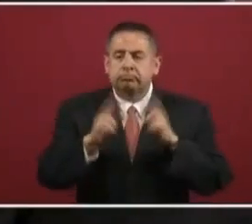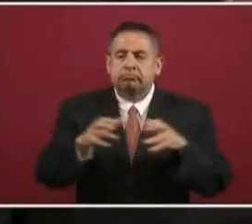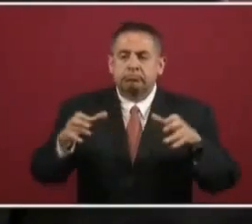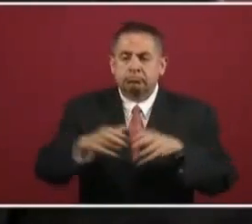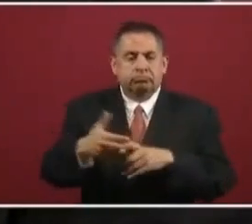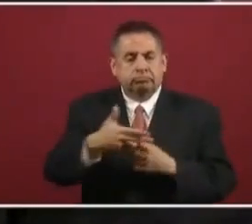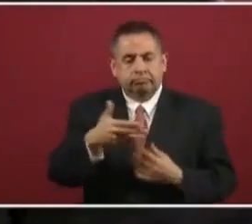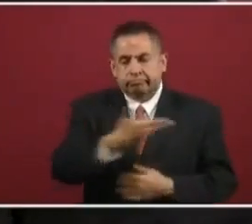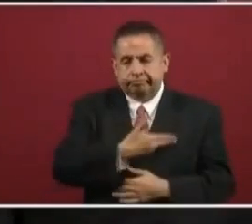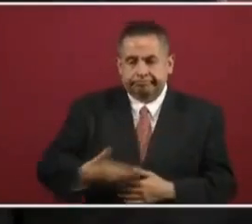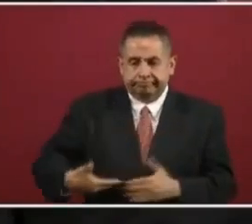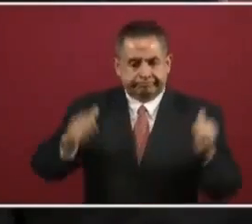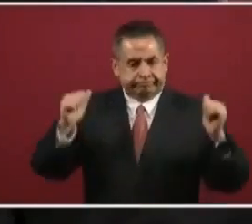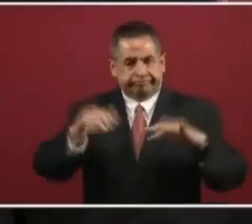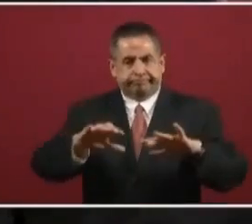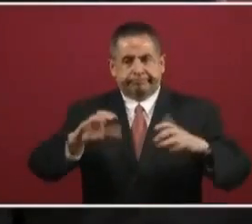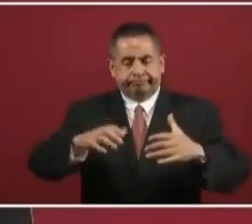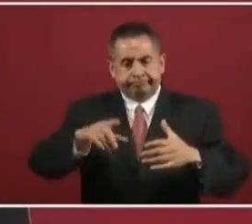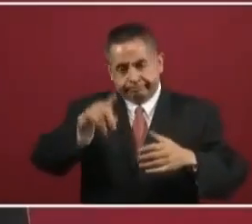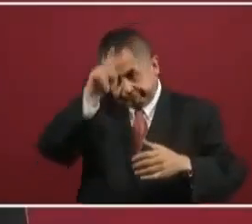de presidentes